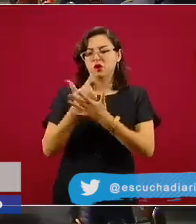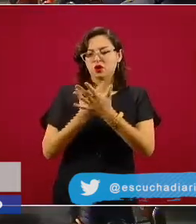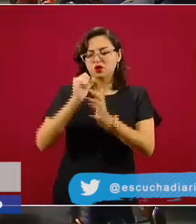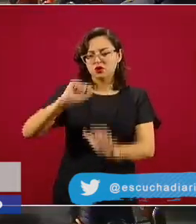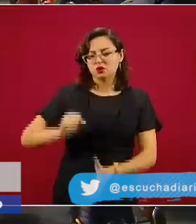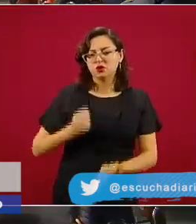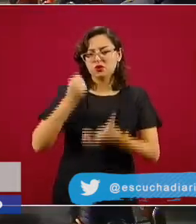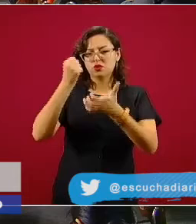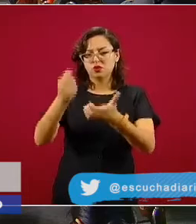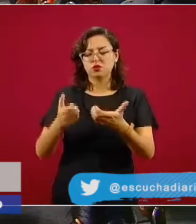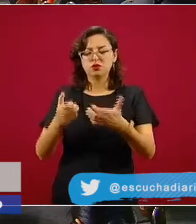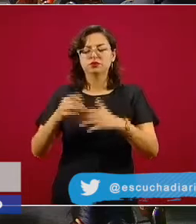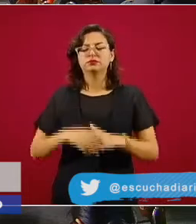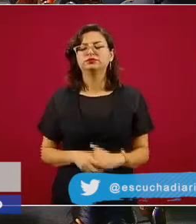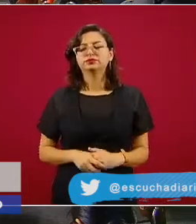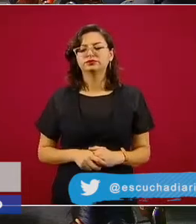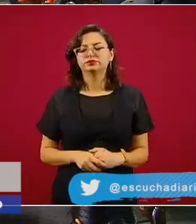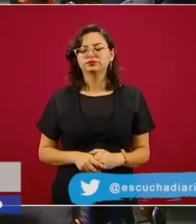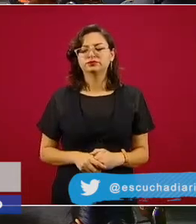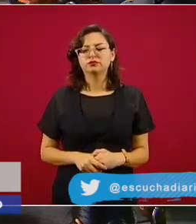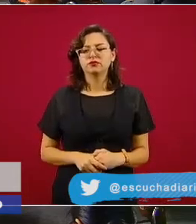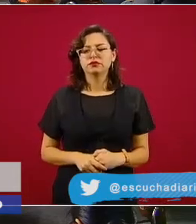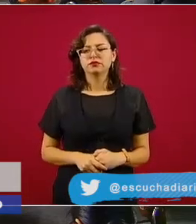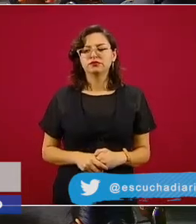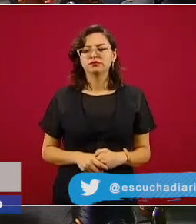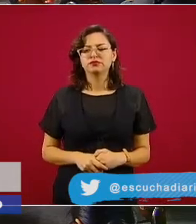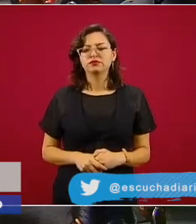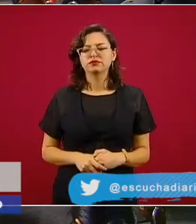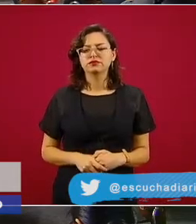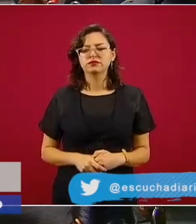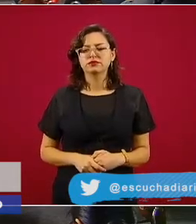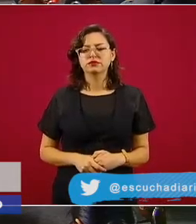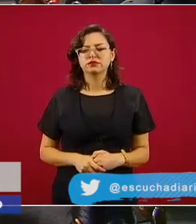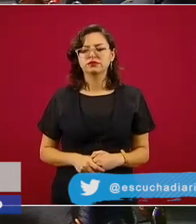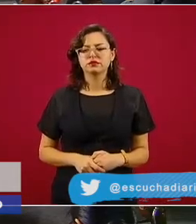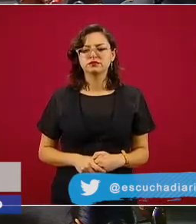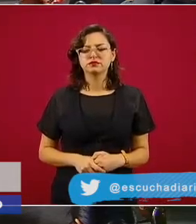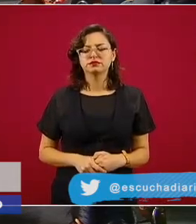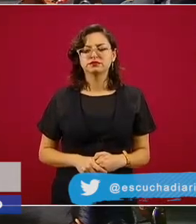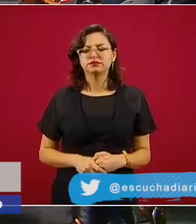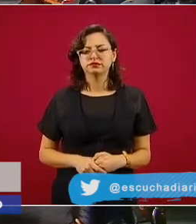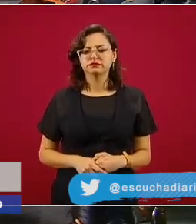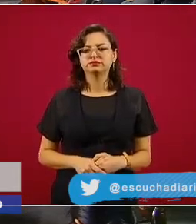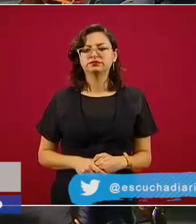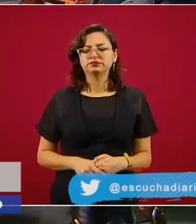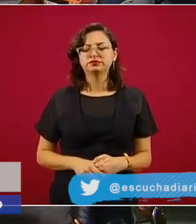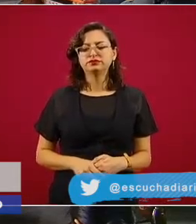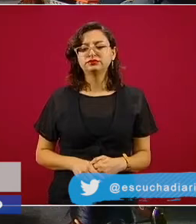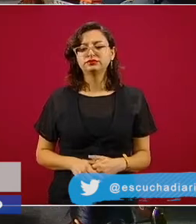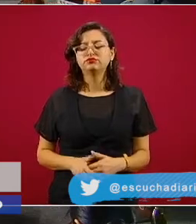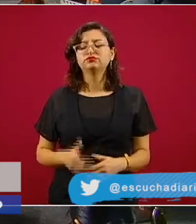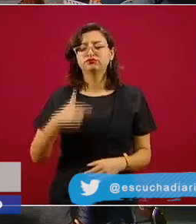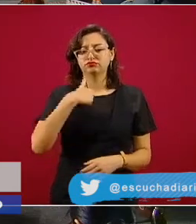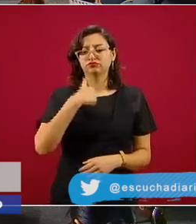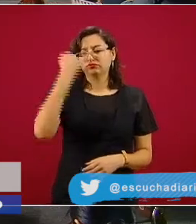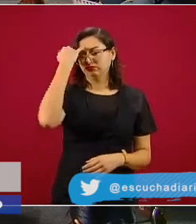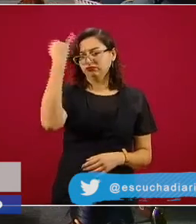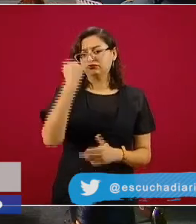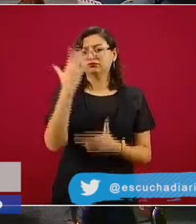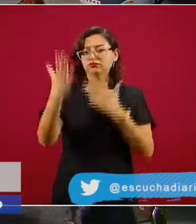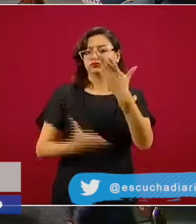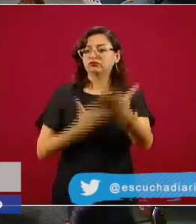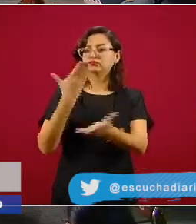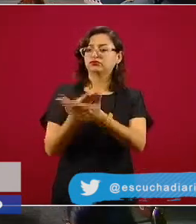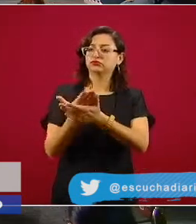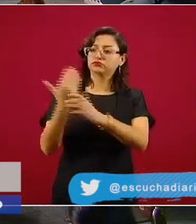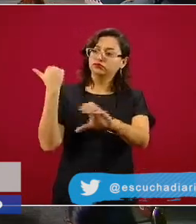El presidente anuncia la disposición del SAT para que los deudores diversos se pongan al corriente y regularicen su situación fiscal. Para los que no